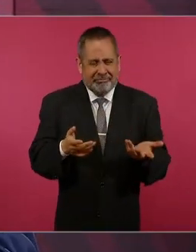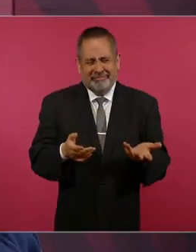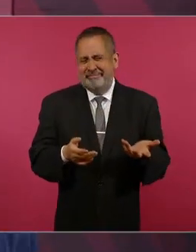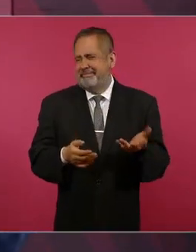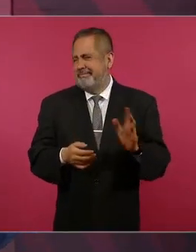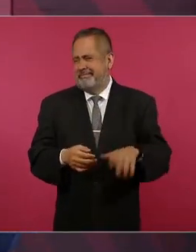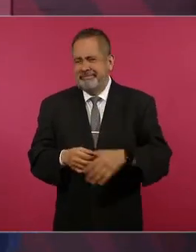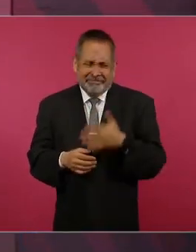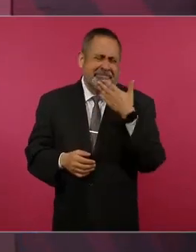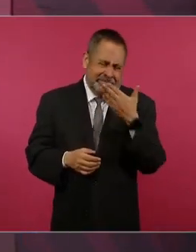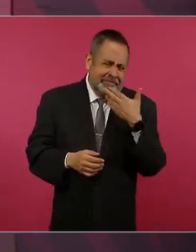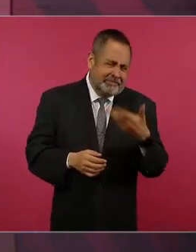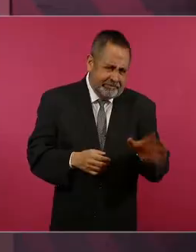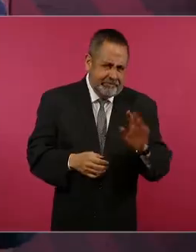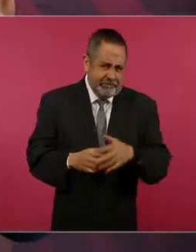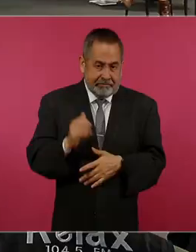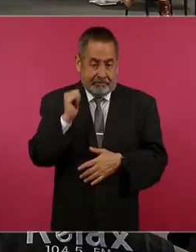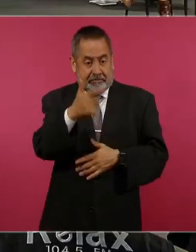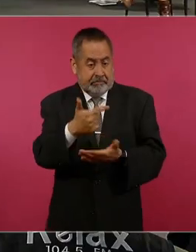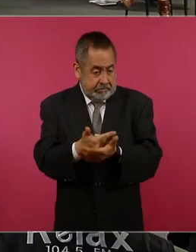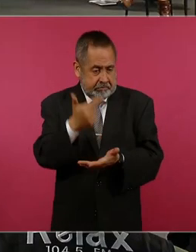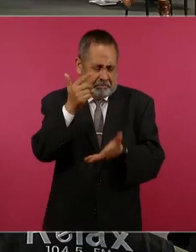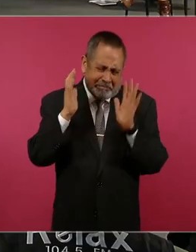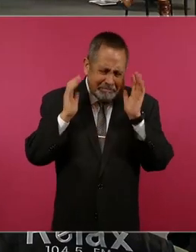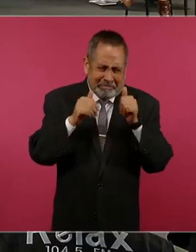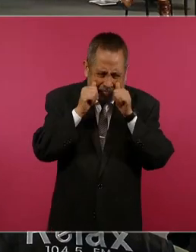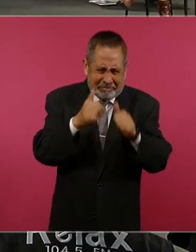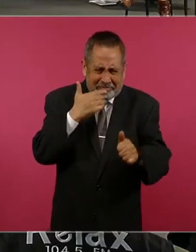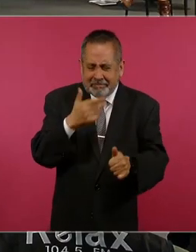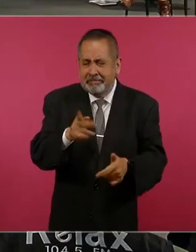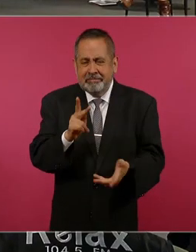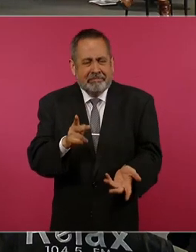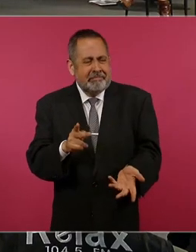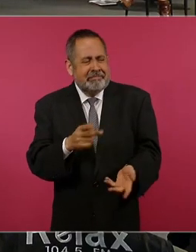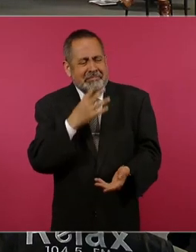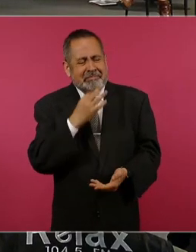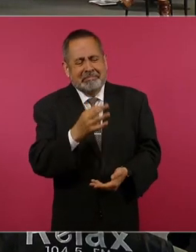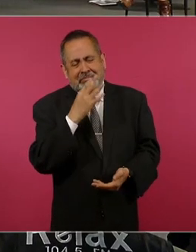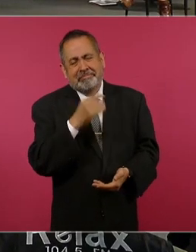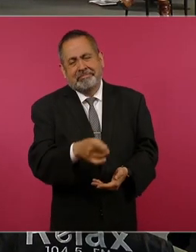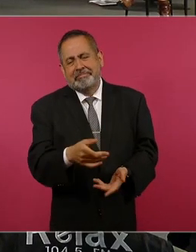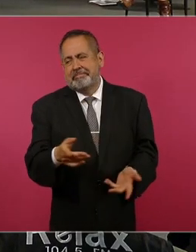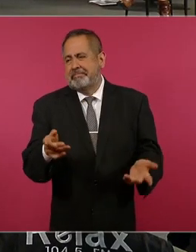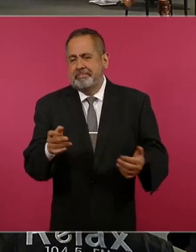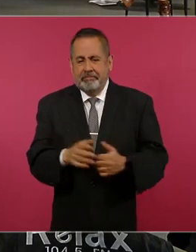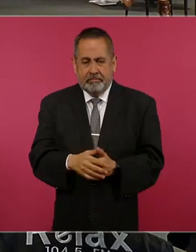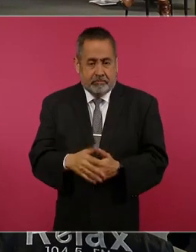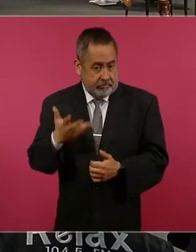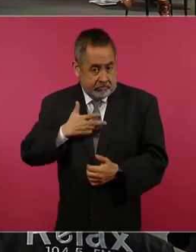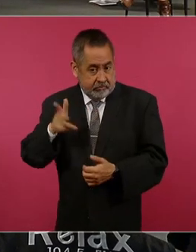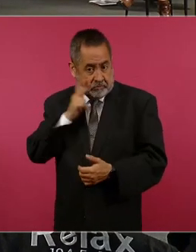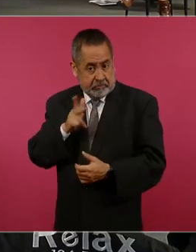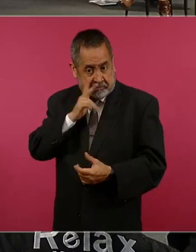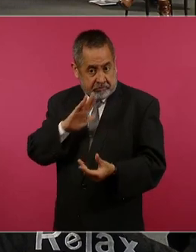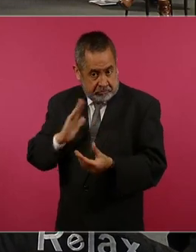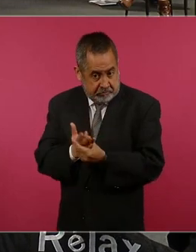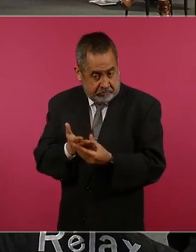Está bien, si hay algo grave, si hay pruebas,